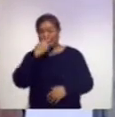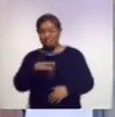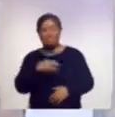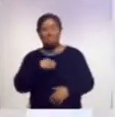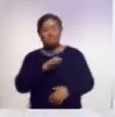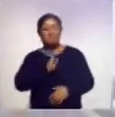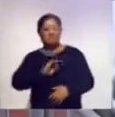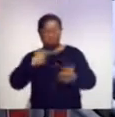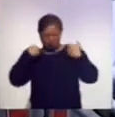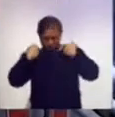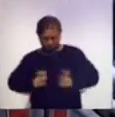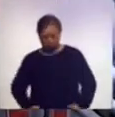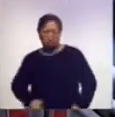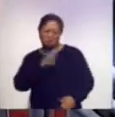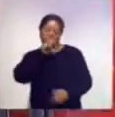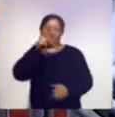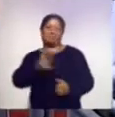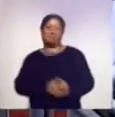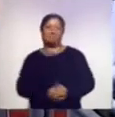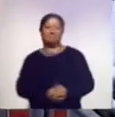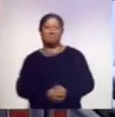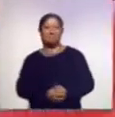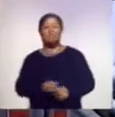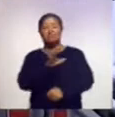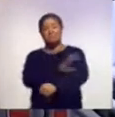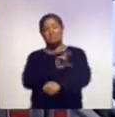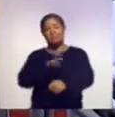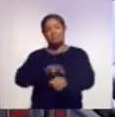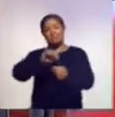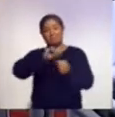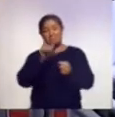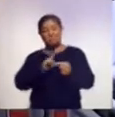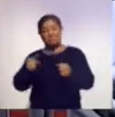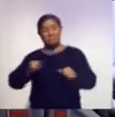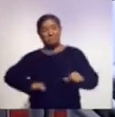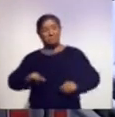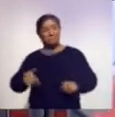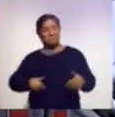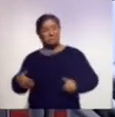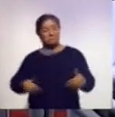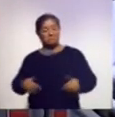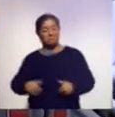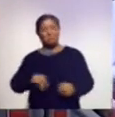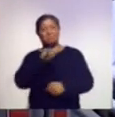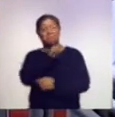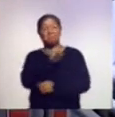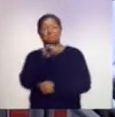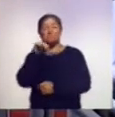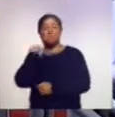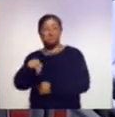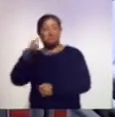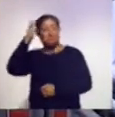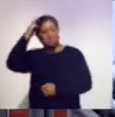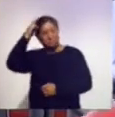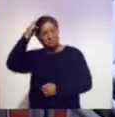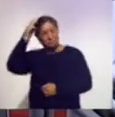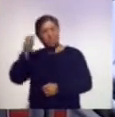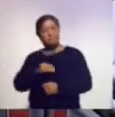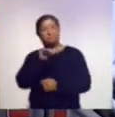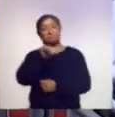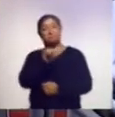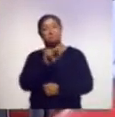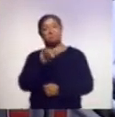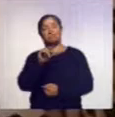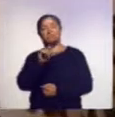poquito mejor. En tanto, la Coordinadora Nacional de Teatro del Instituto Nacional de Bellas Artes y Literatura, Marisa Jiménez